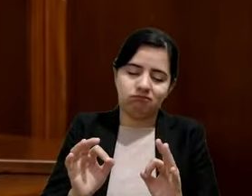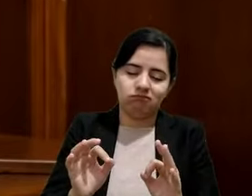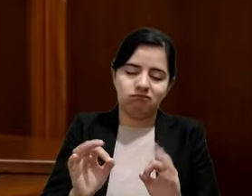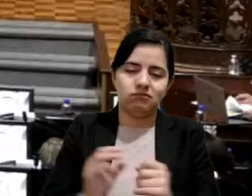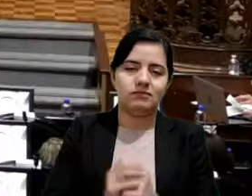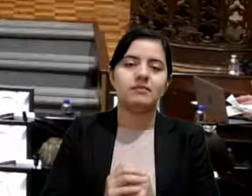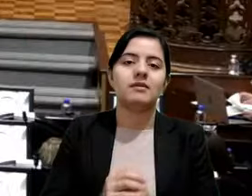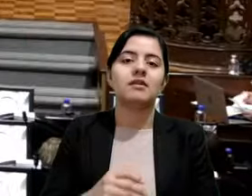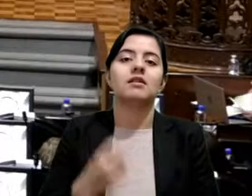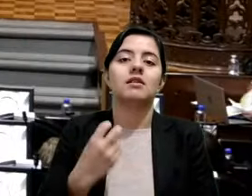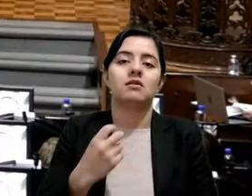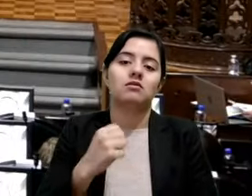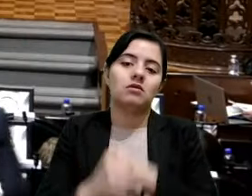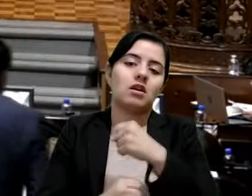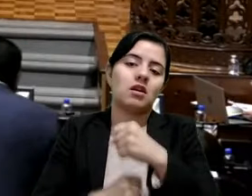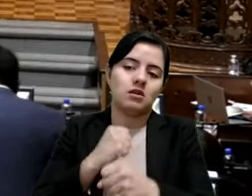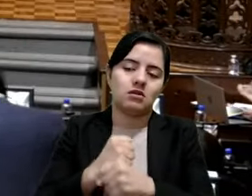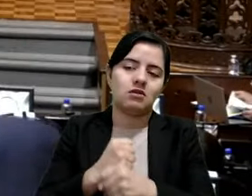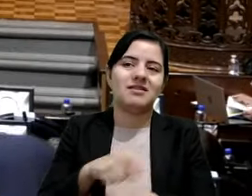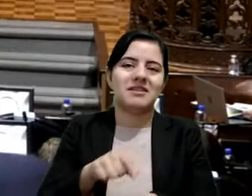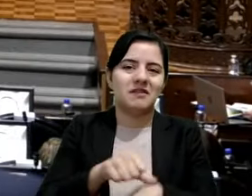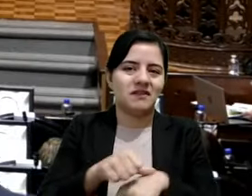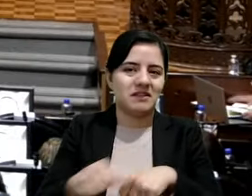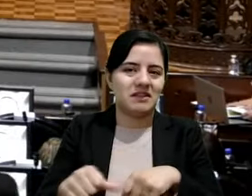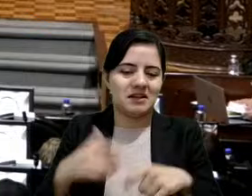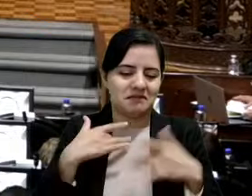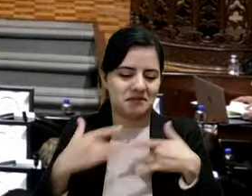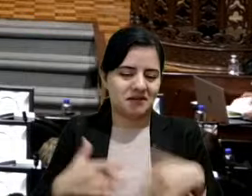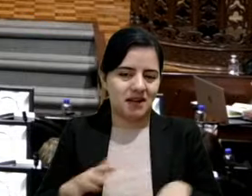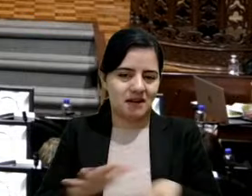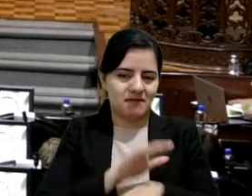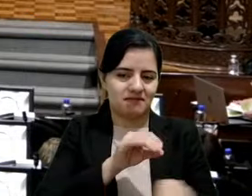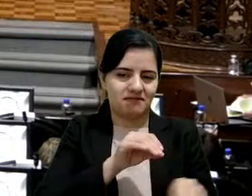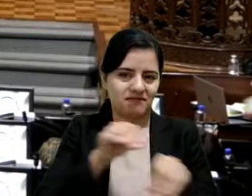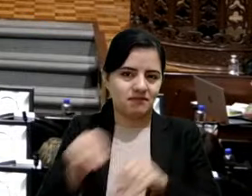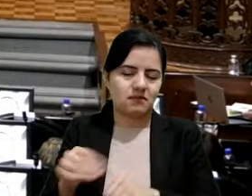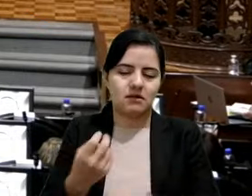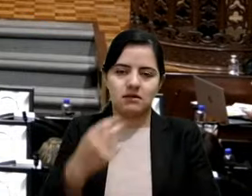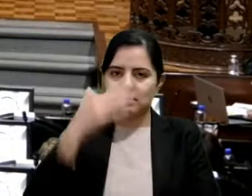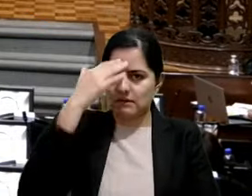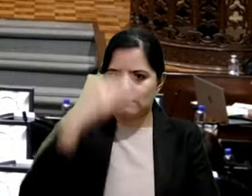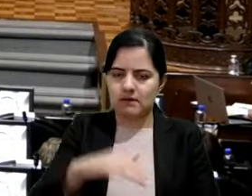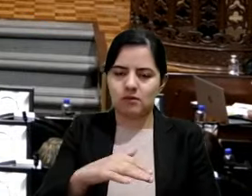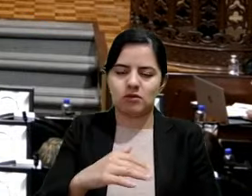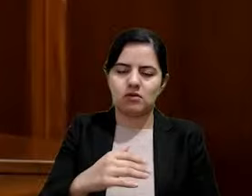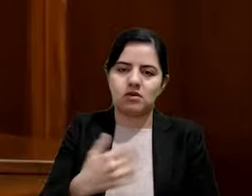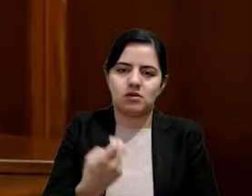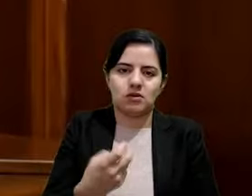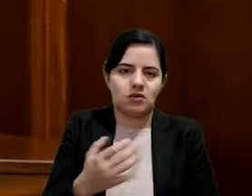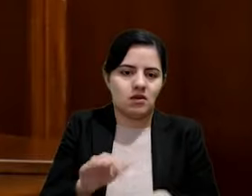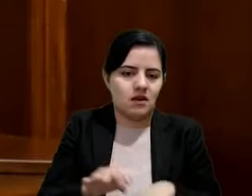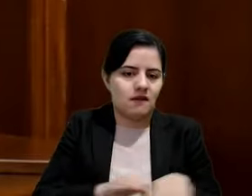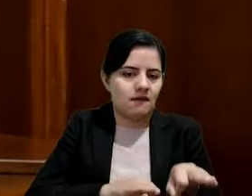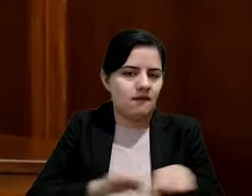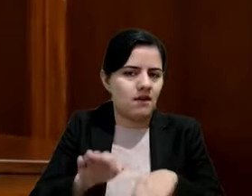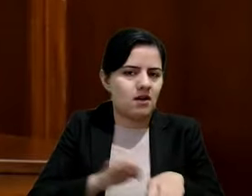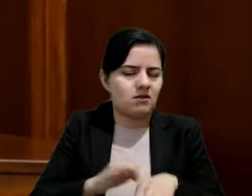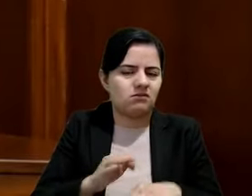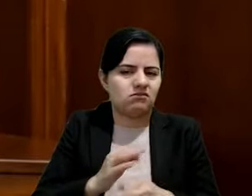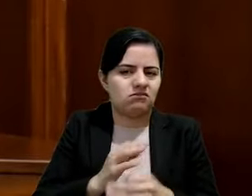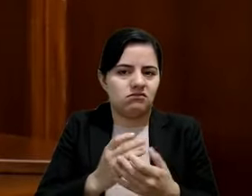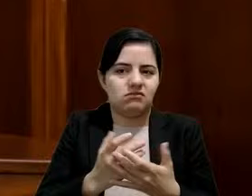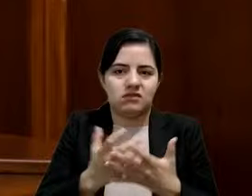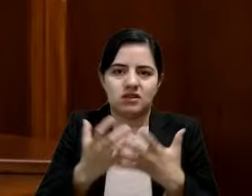el año pues sabemos que la tarea es enorme y que requiere inversión y entre esta premisa le